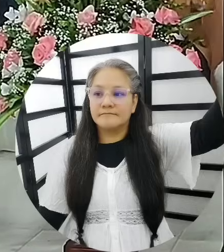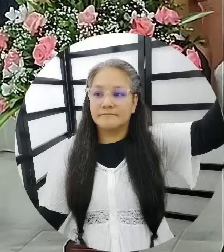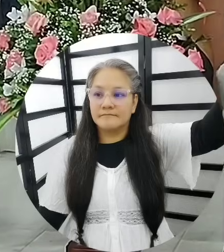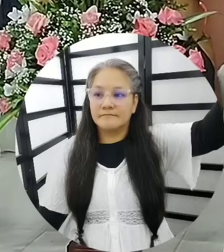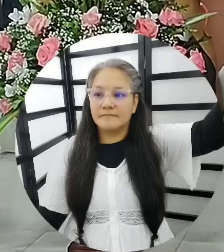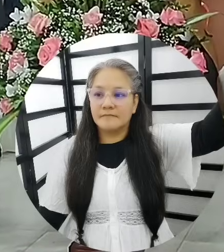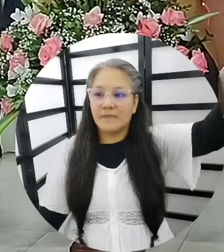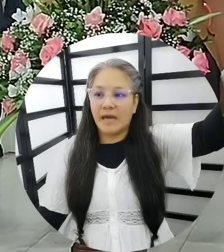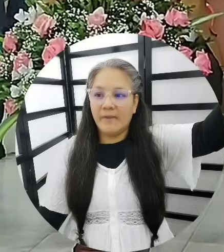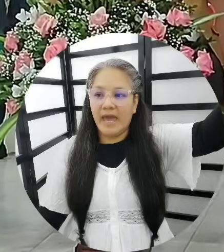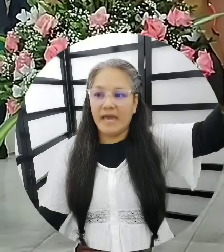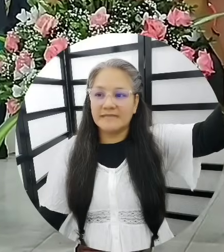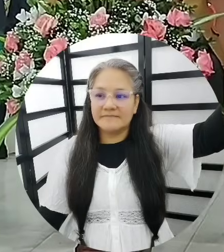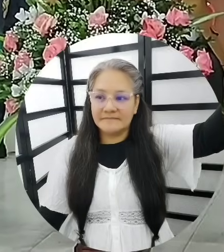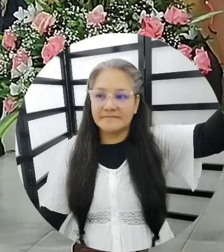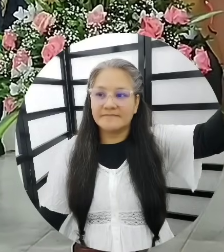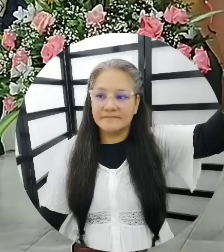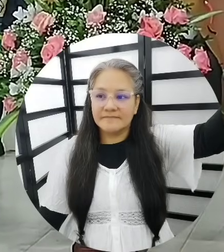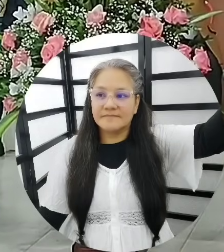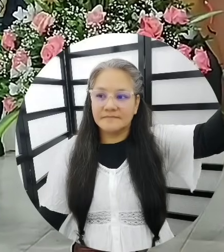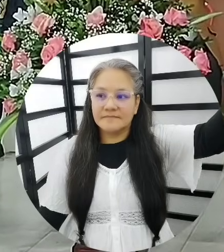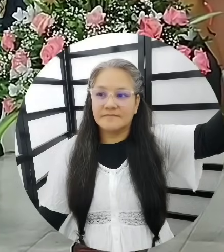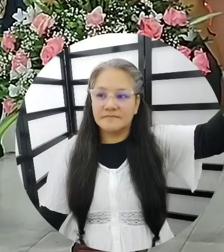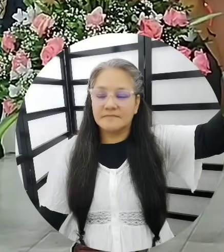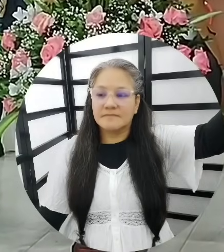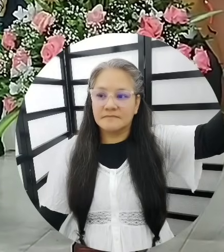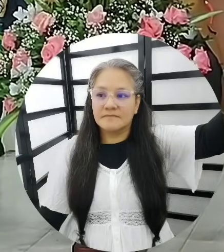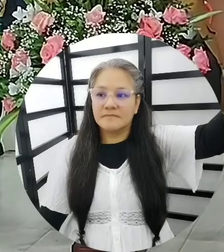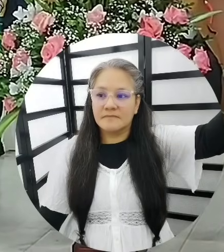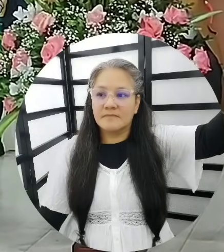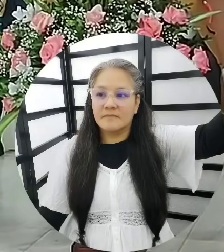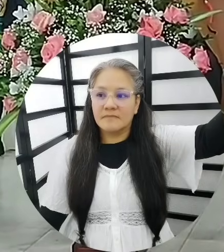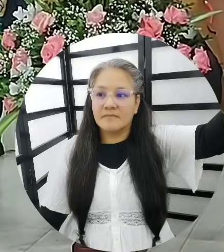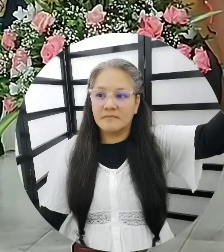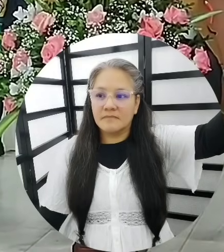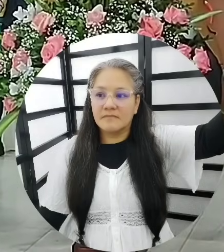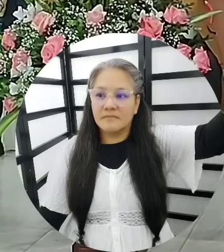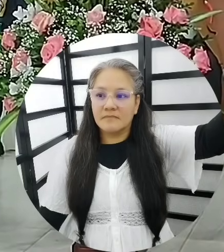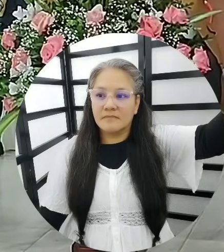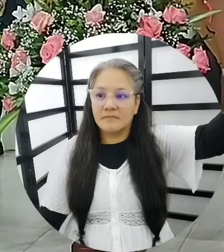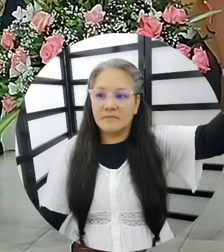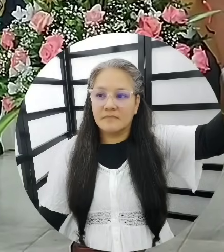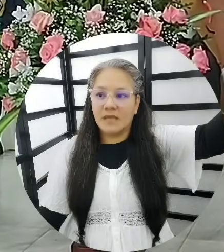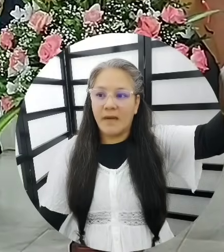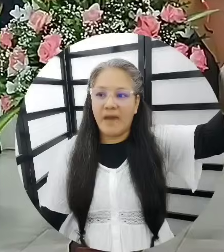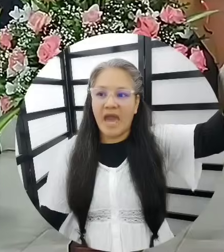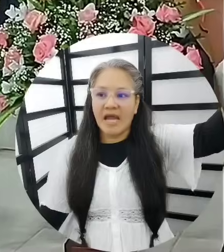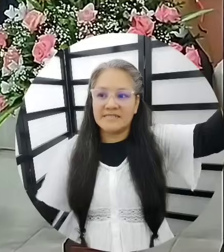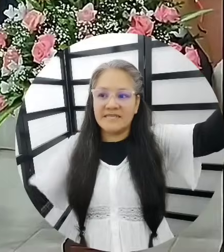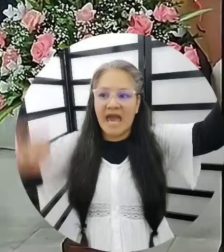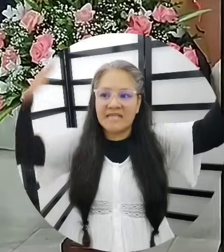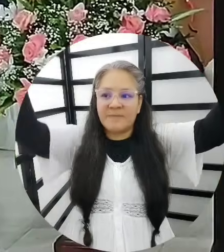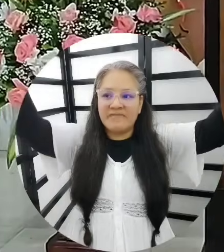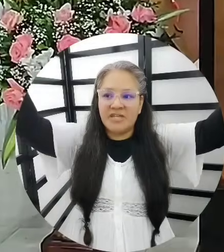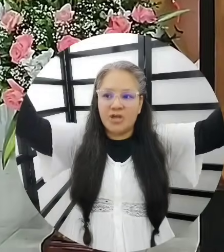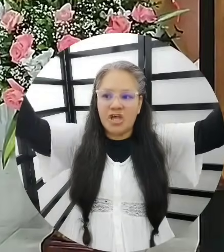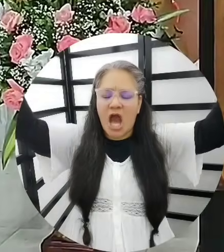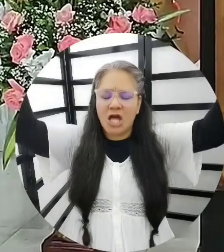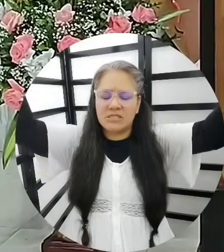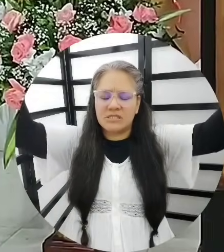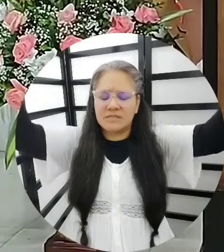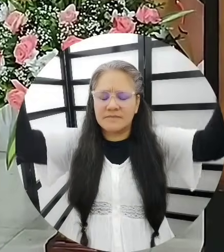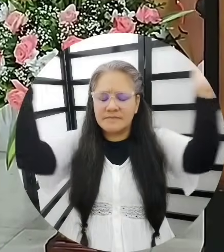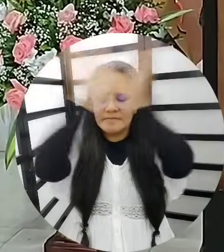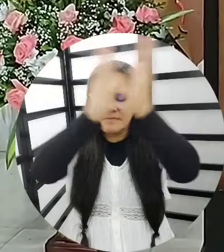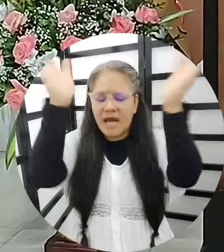Él está hablando la palabra de Dios, y Dios está comprometido con su palabra.